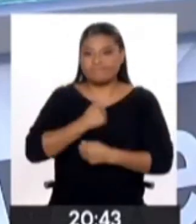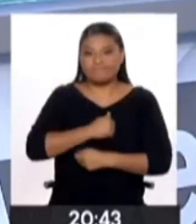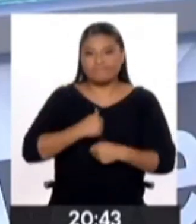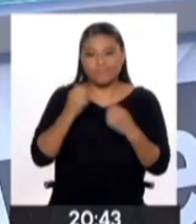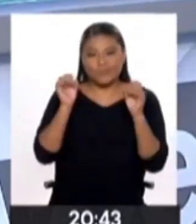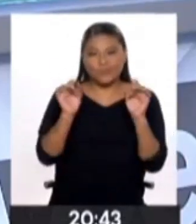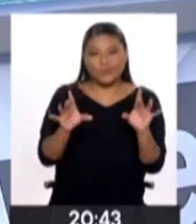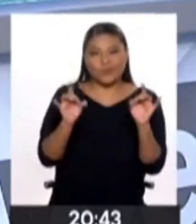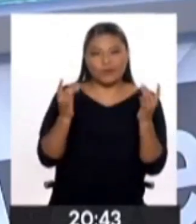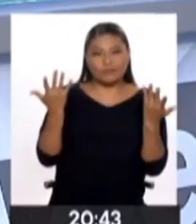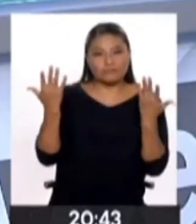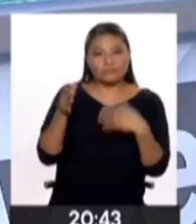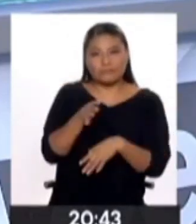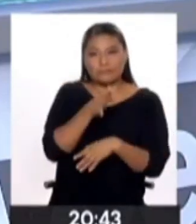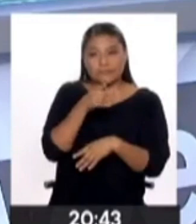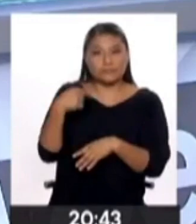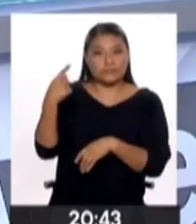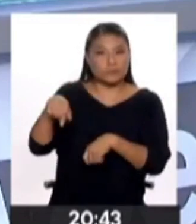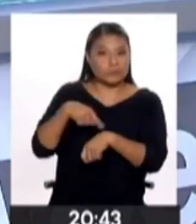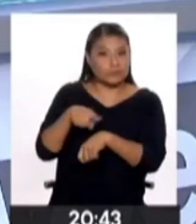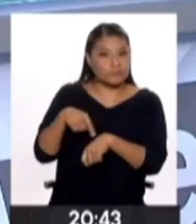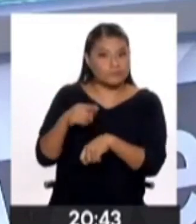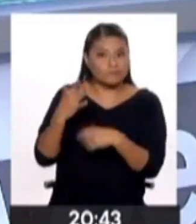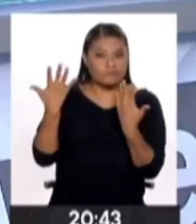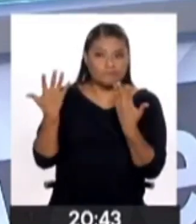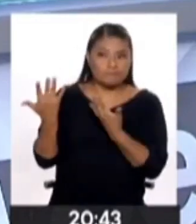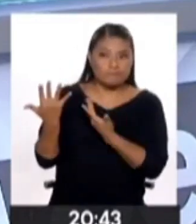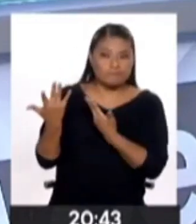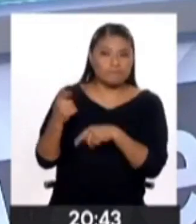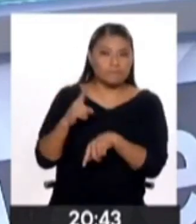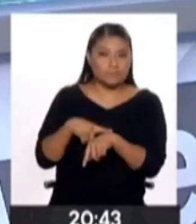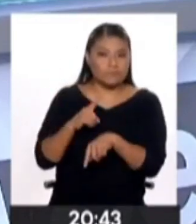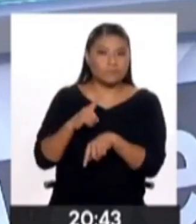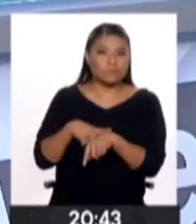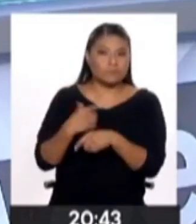caso, veremos qué es lo que ocurre en las próximas horas. Esperemos noticias, ¿no?, agradables en relación a este accidente.